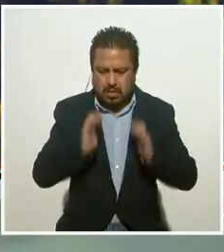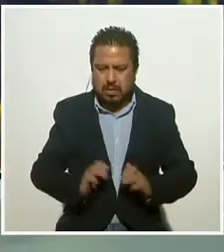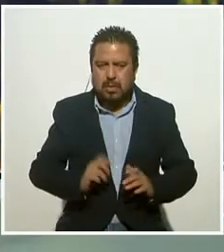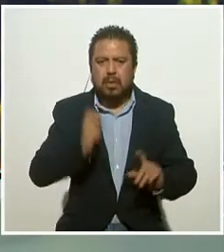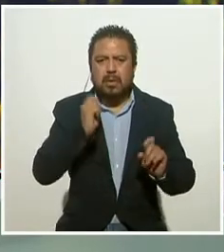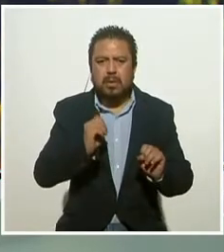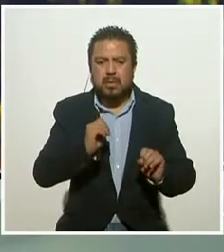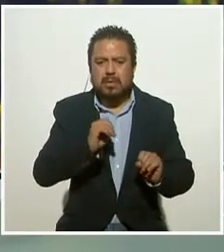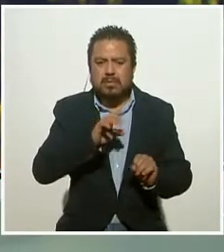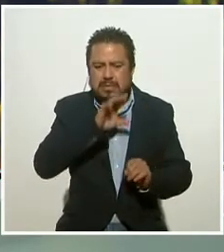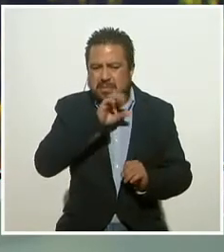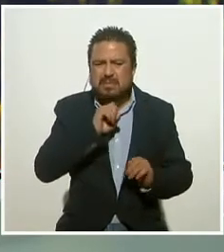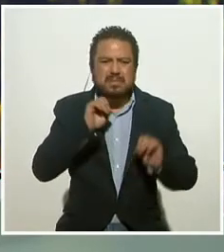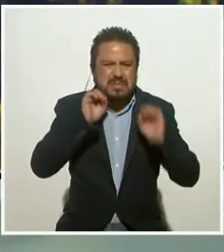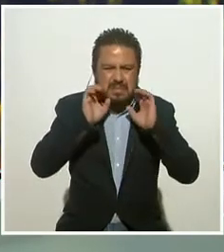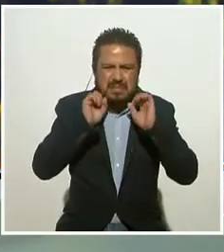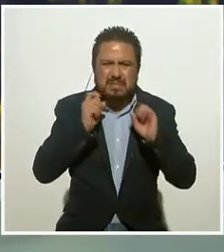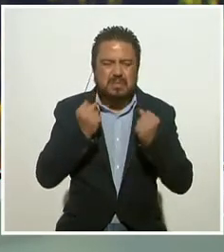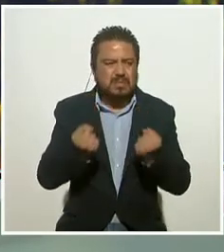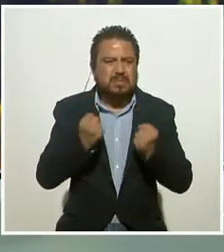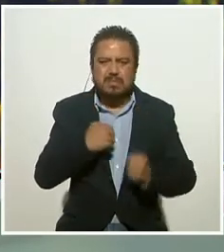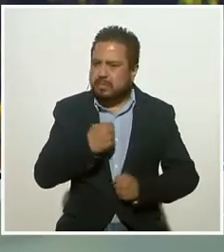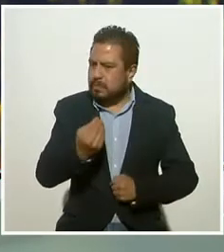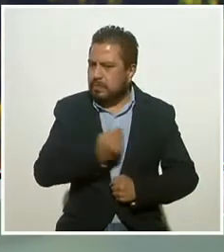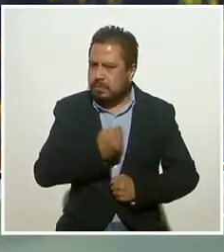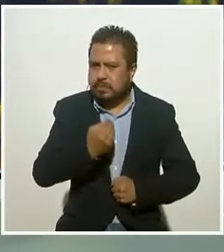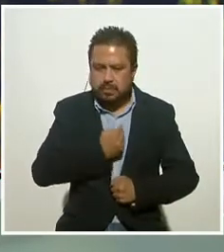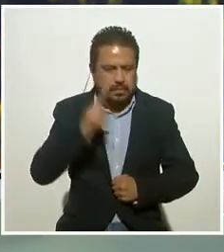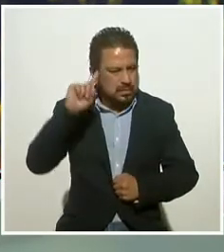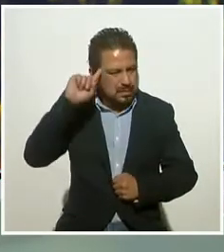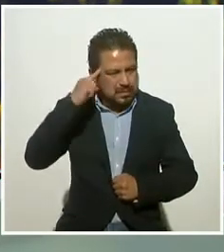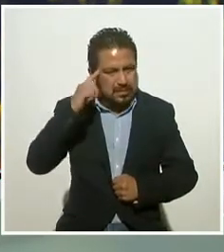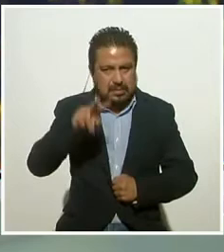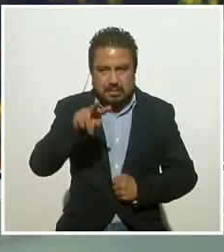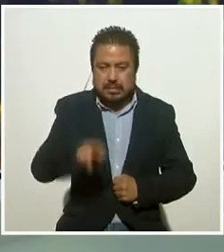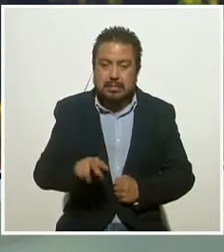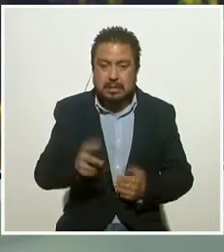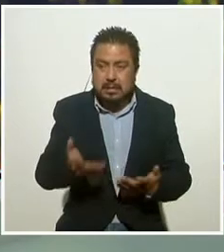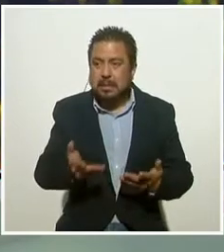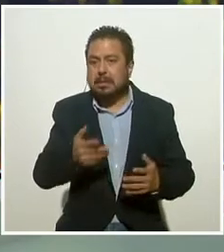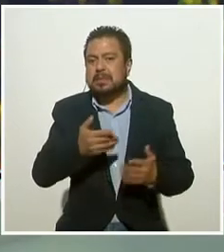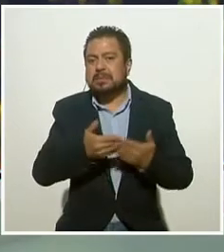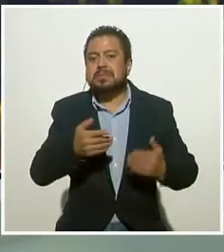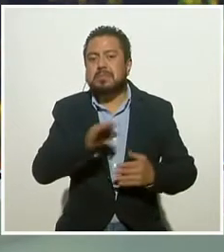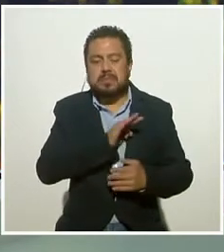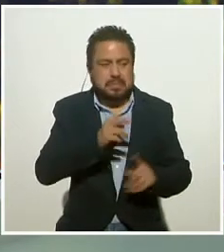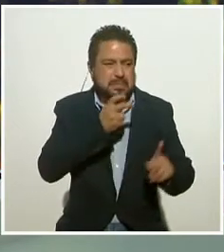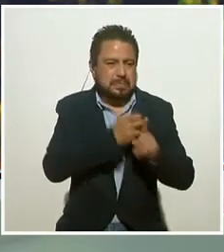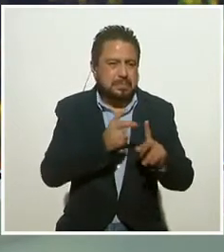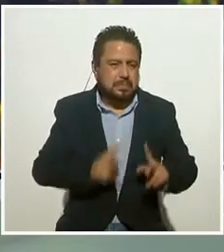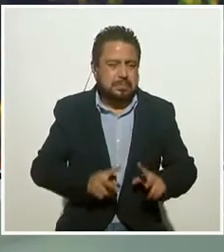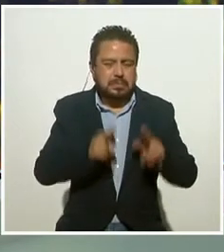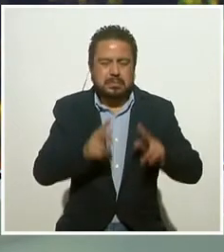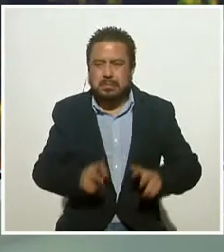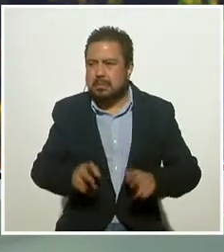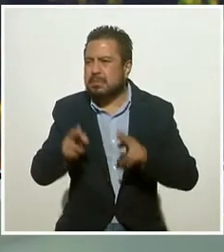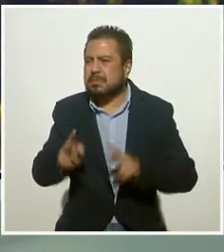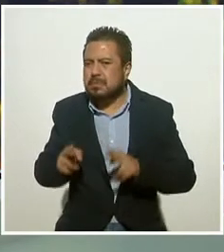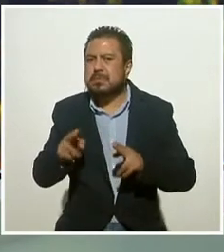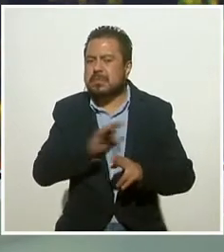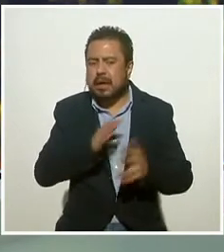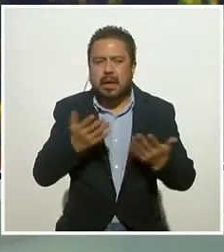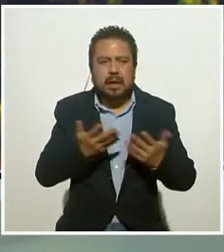tengo la mandíbula así porque en realidad me estoy aguantando el enojo, ¿verdad? Entonces, poder hacer esas pequeñas pausas y llevar